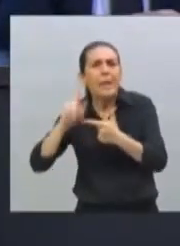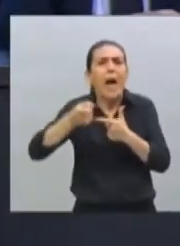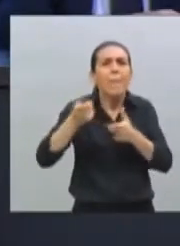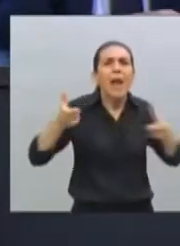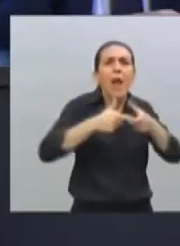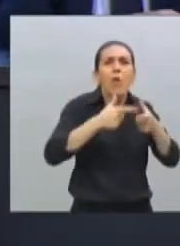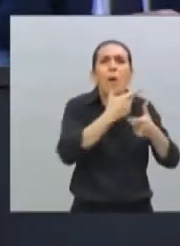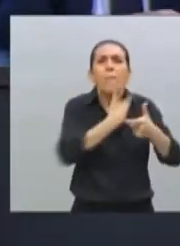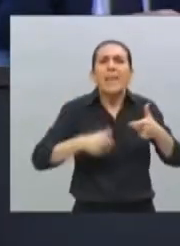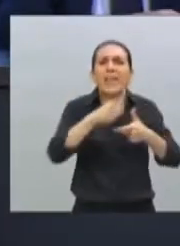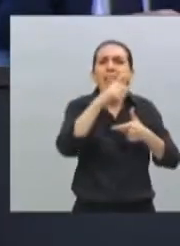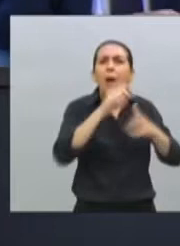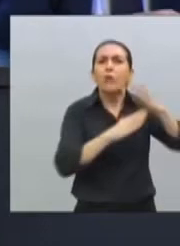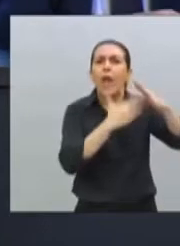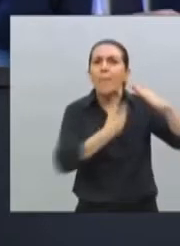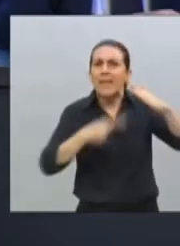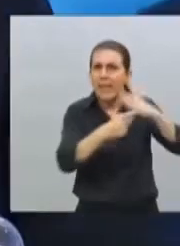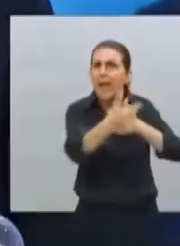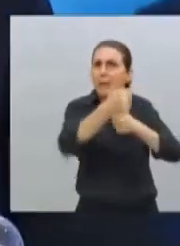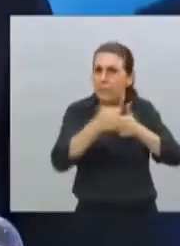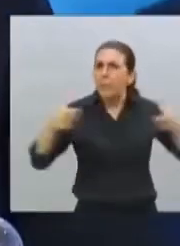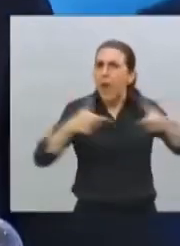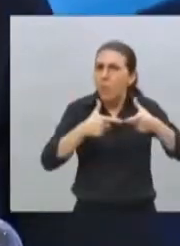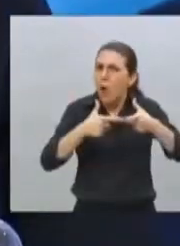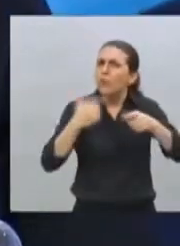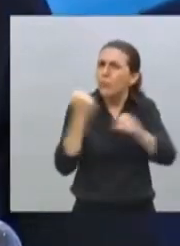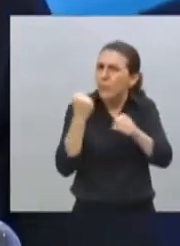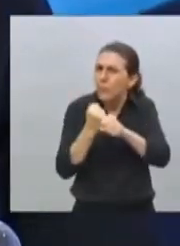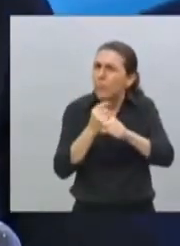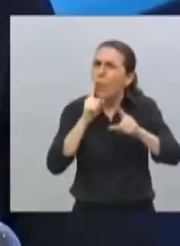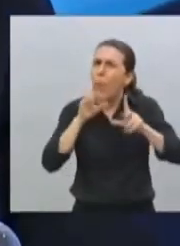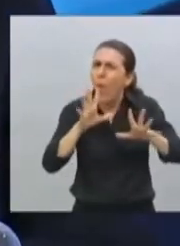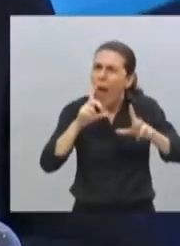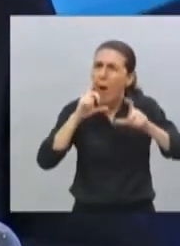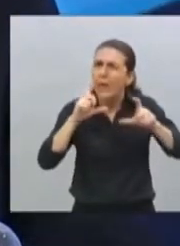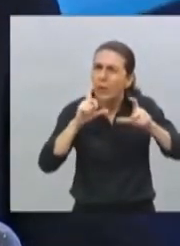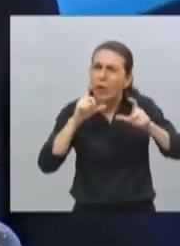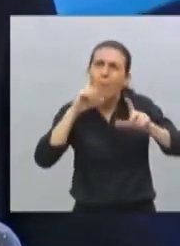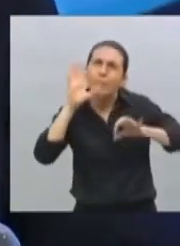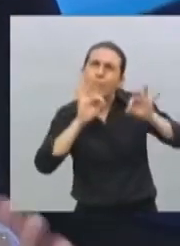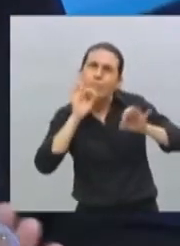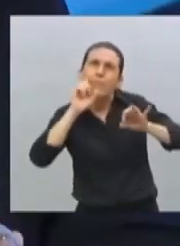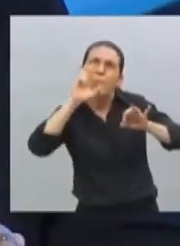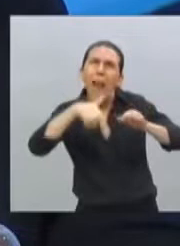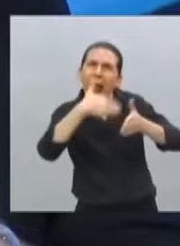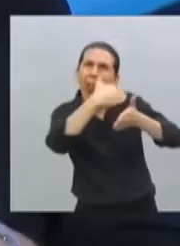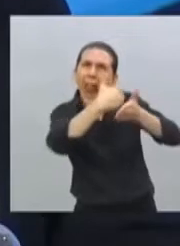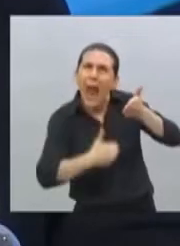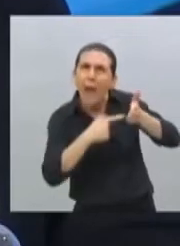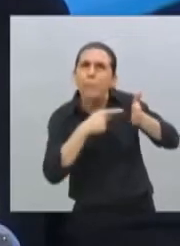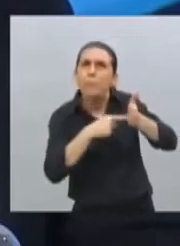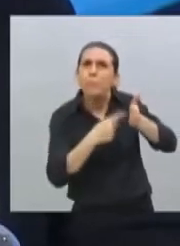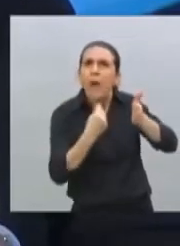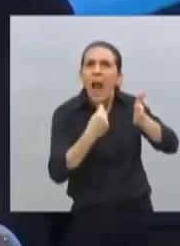foros, de los foros patrióticos. Lo hicimos en Ciudad de Buenos Aires en junio, con